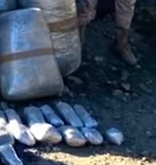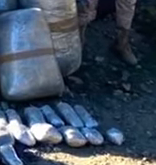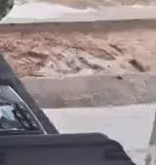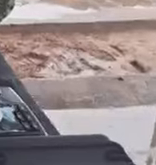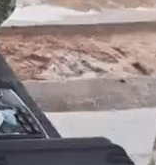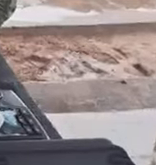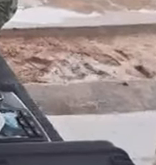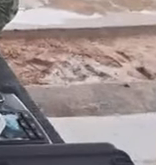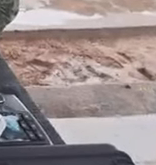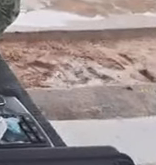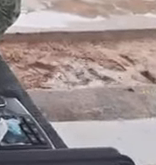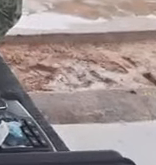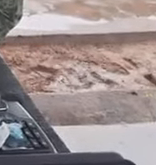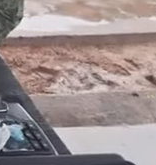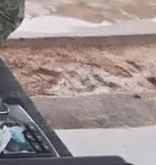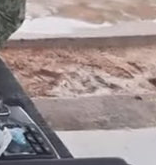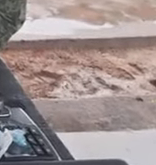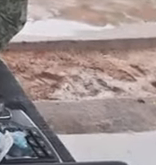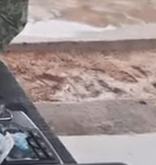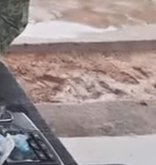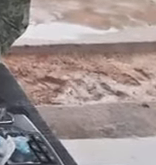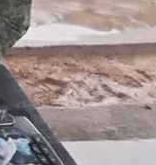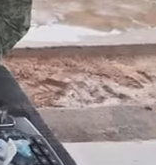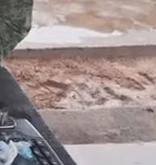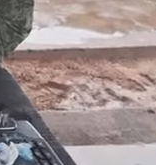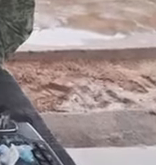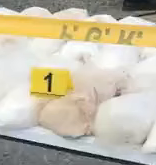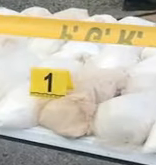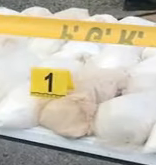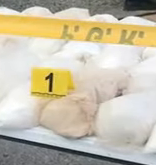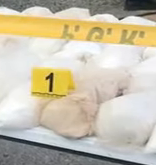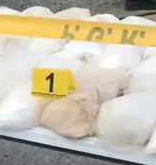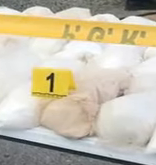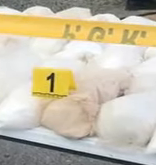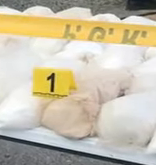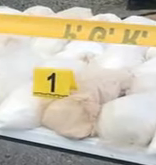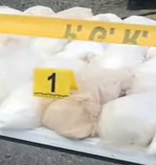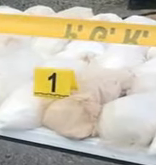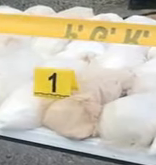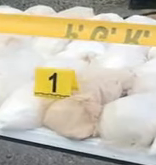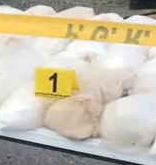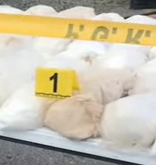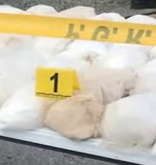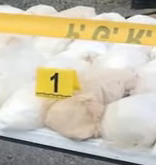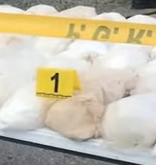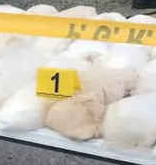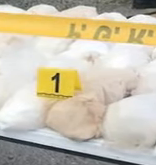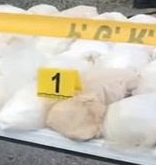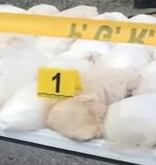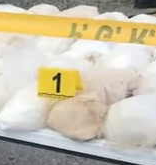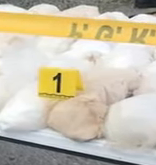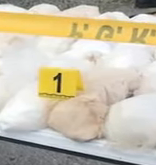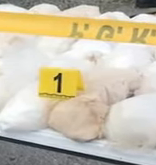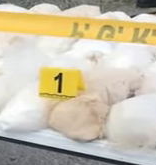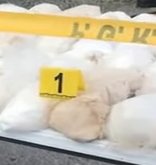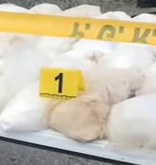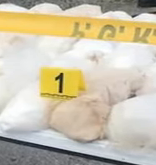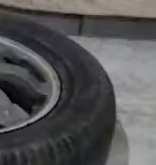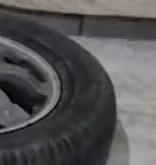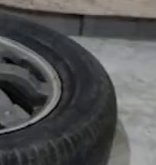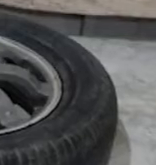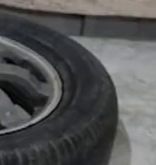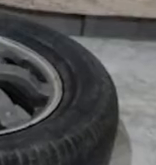2.263 kilogramos, que sumados a lo asegurado en la presente administración, acumulan 6.096 kilogramos, lo